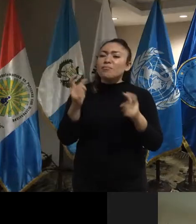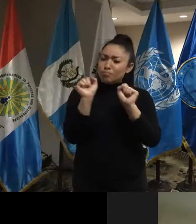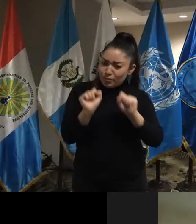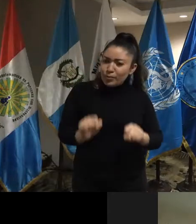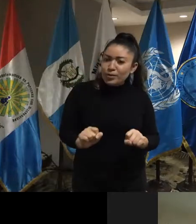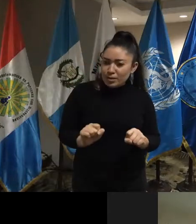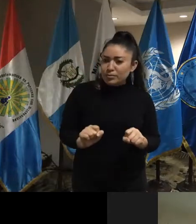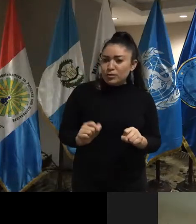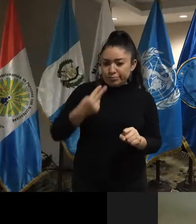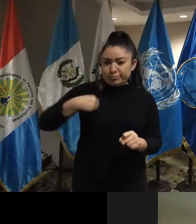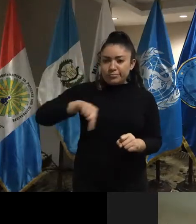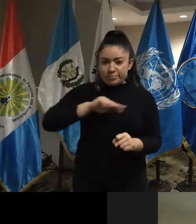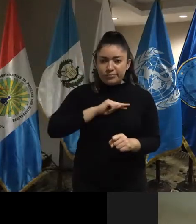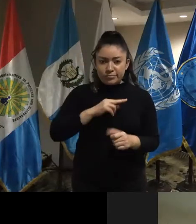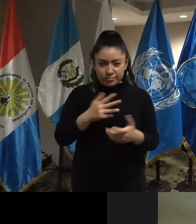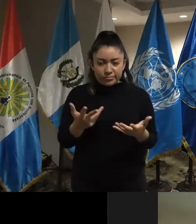podemos